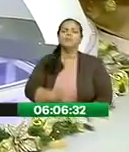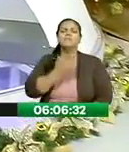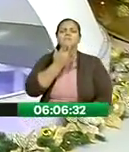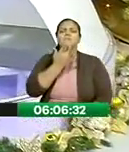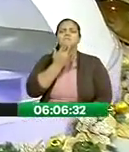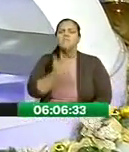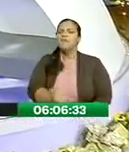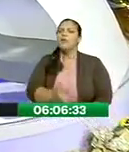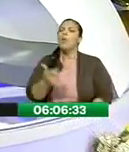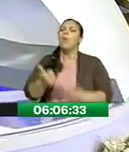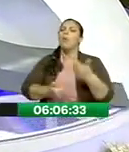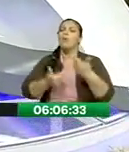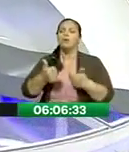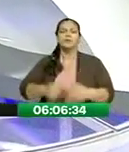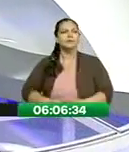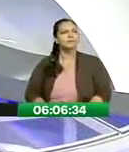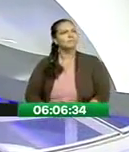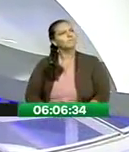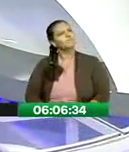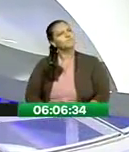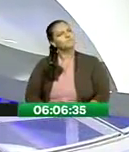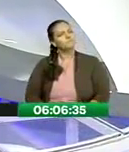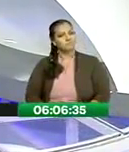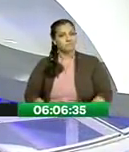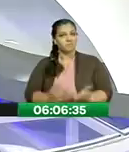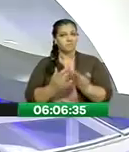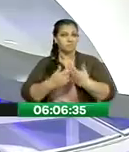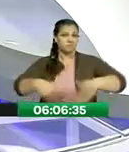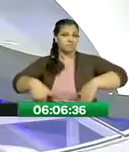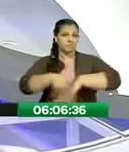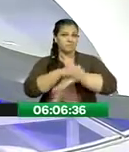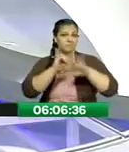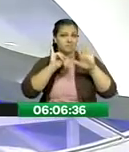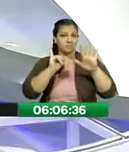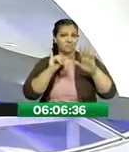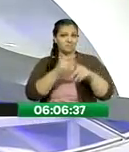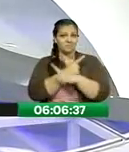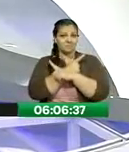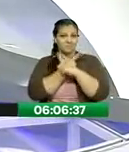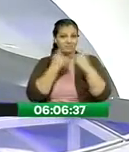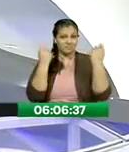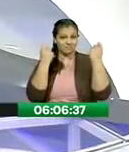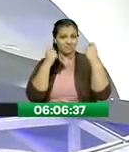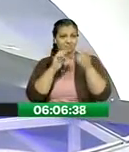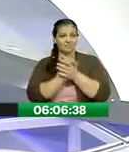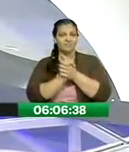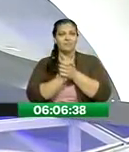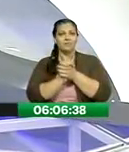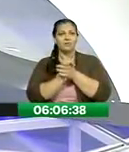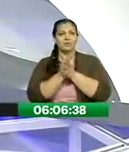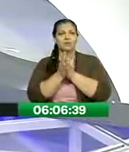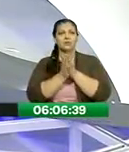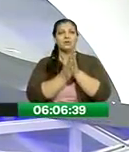Cuando paso ahí por donde vienen los años viejos, me gustó Jorjito. El de Chúpalo.